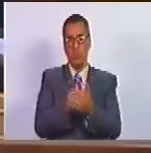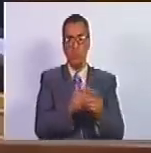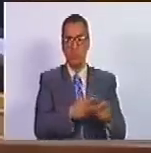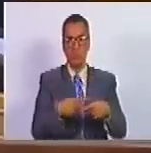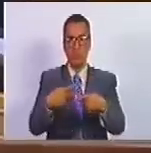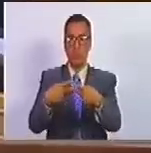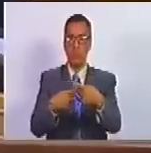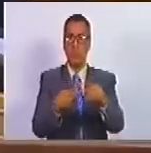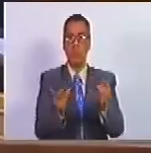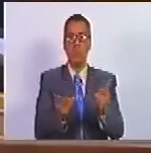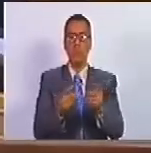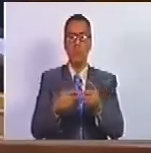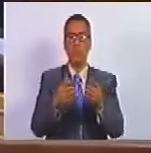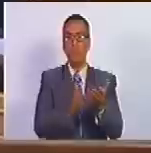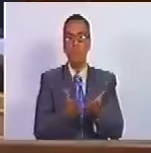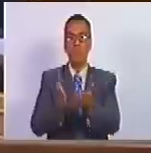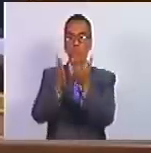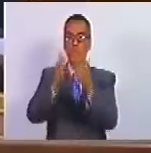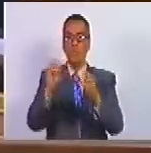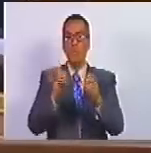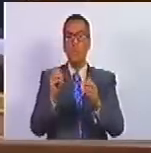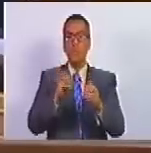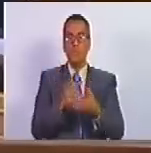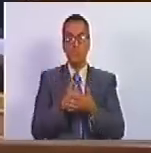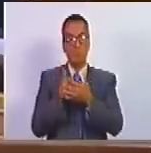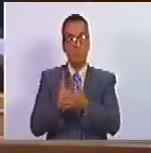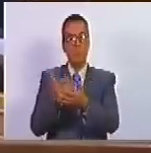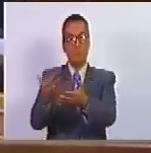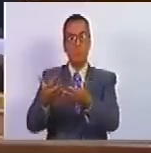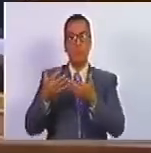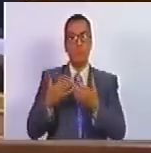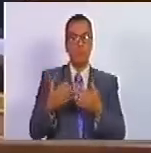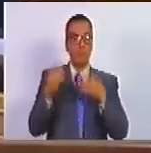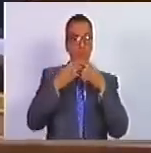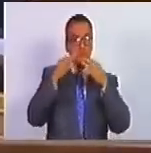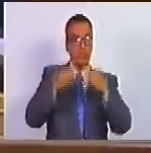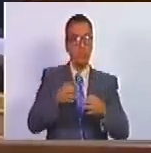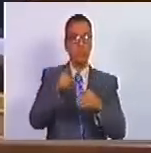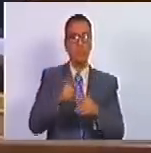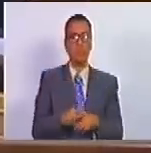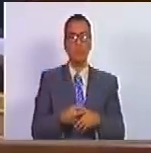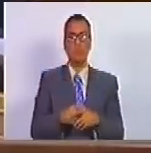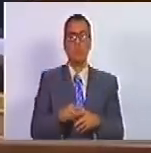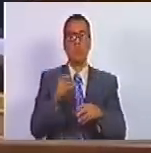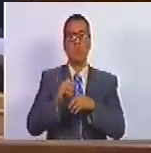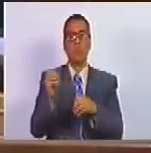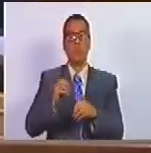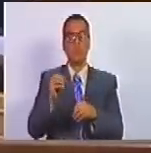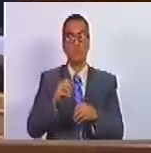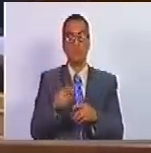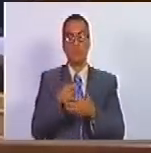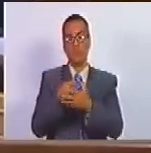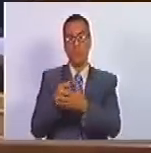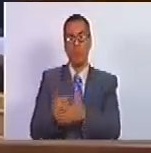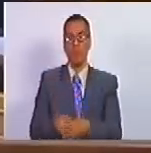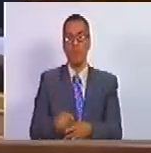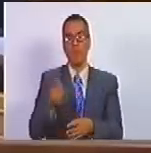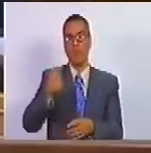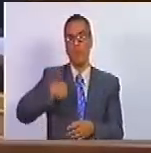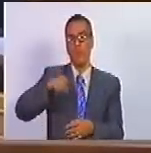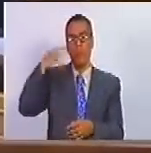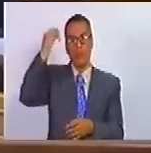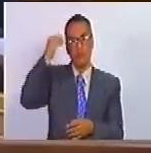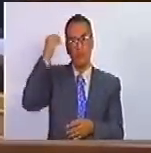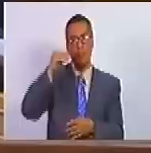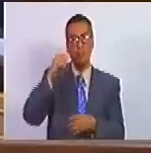público prestado y el beneficio efectivamente recibido o realizado para la o el contribuyente, teniendo en